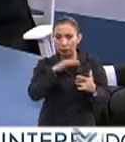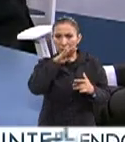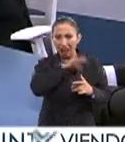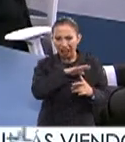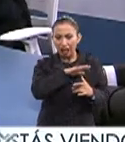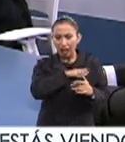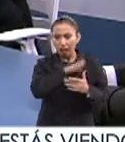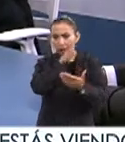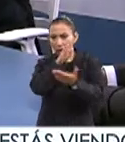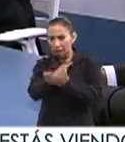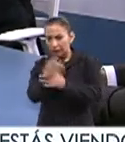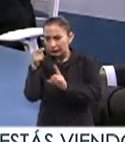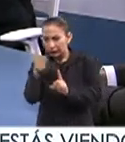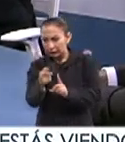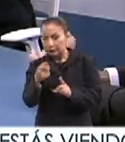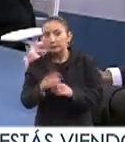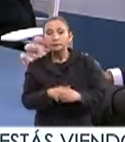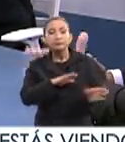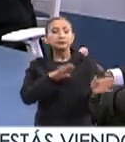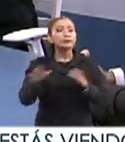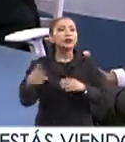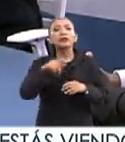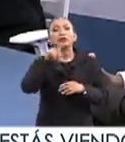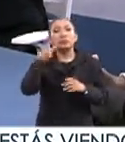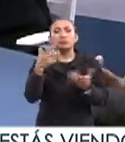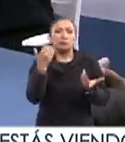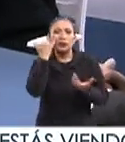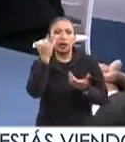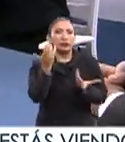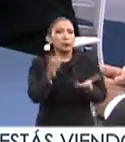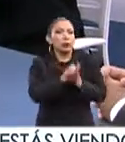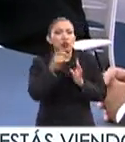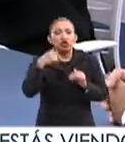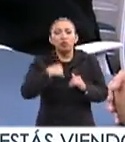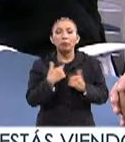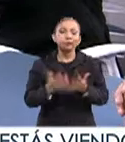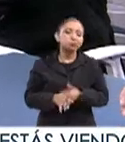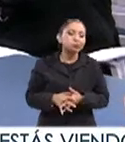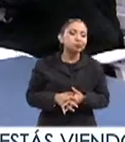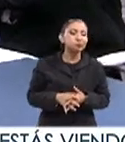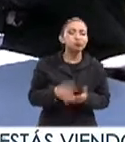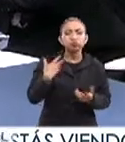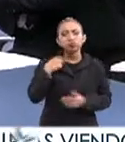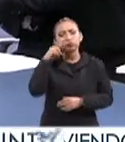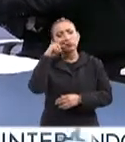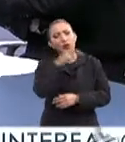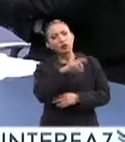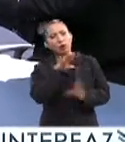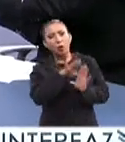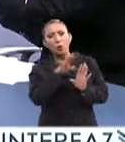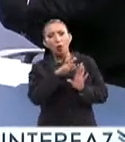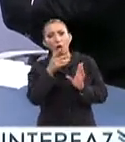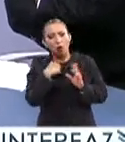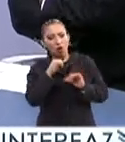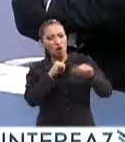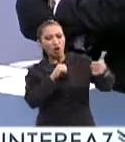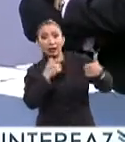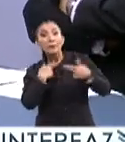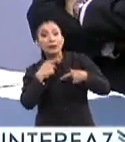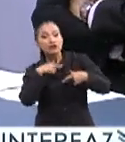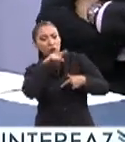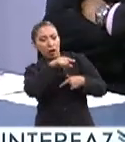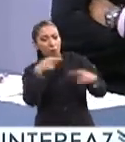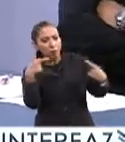estos síntomas específicos que nos menciona. ¿Qué pasa si yo estoy viendo, ¿no? Cómo se ve en tercera persona